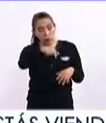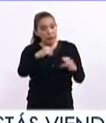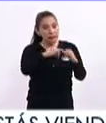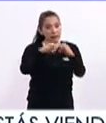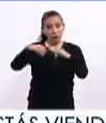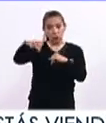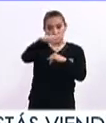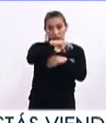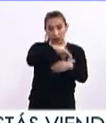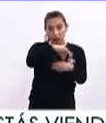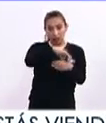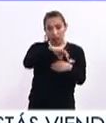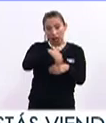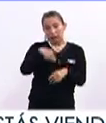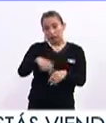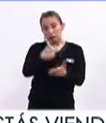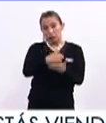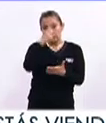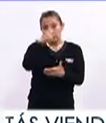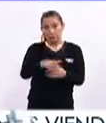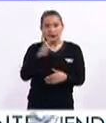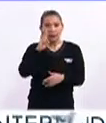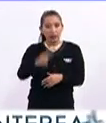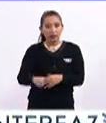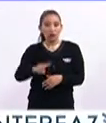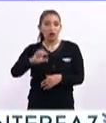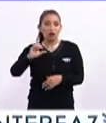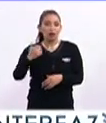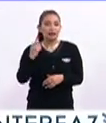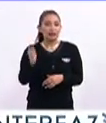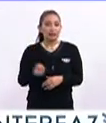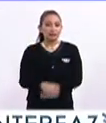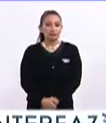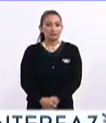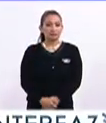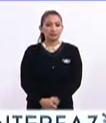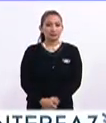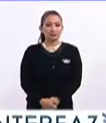institutos electorales, por supuesto aquí el de la Ciudad de México. Vamos a ver de qué se trata.